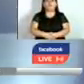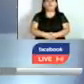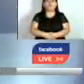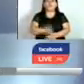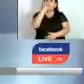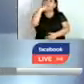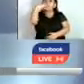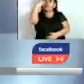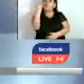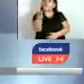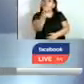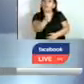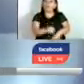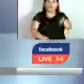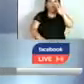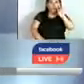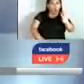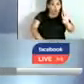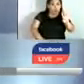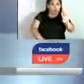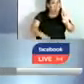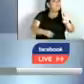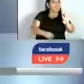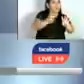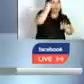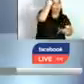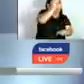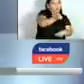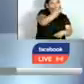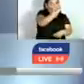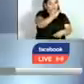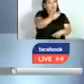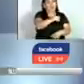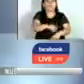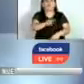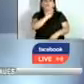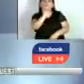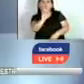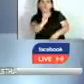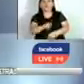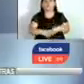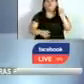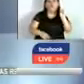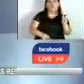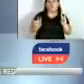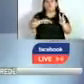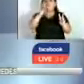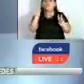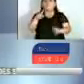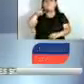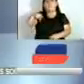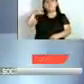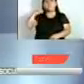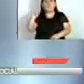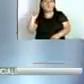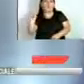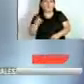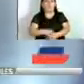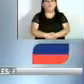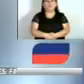En Ahuachapán son 4 puestos, que serían llenados por Nuevas Ideas con 2, Arena con 1 y PCN con el